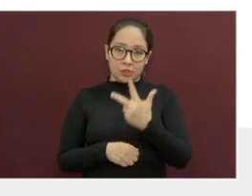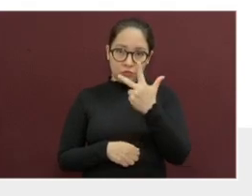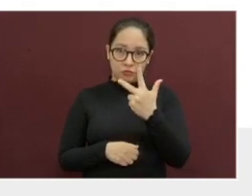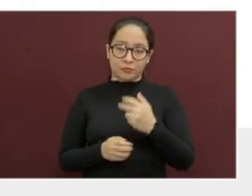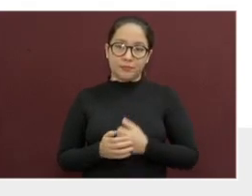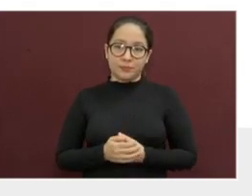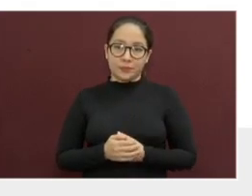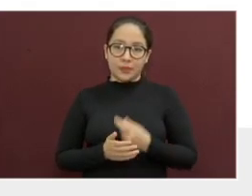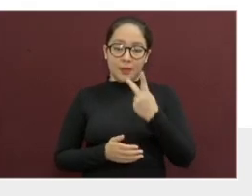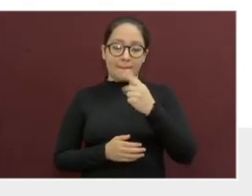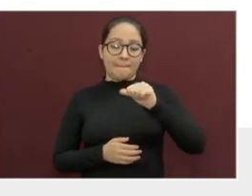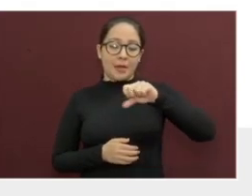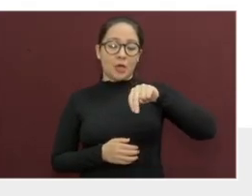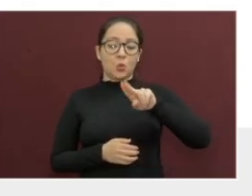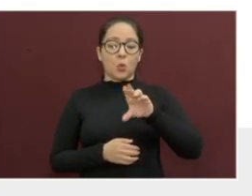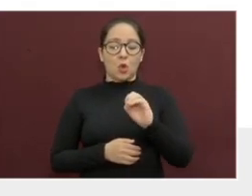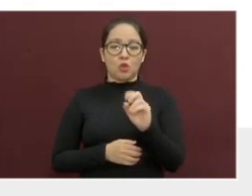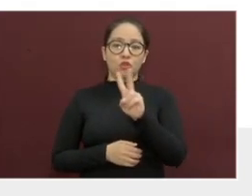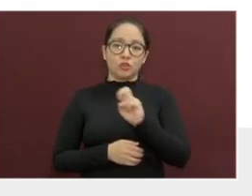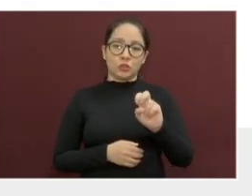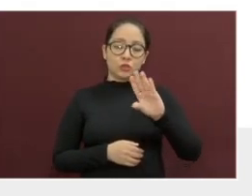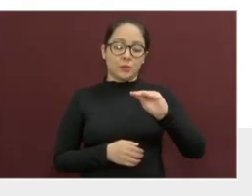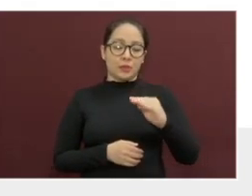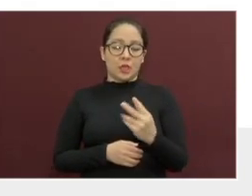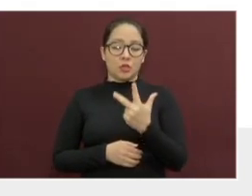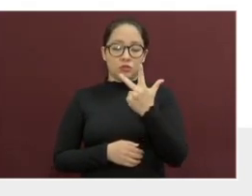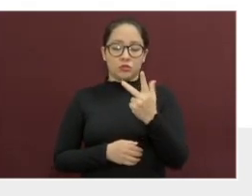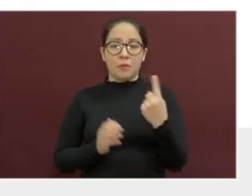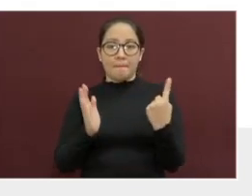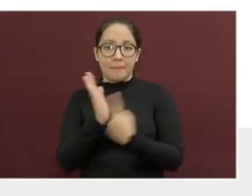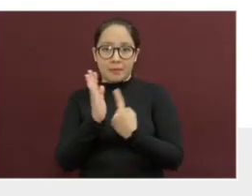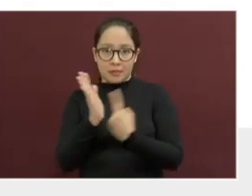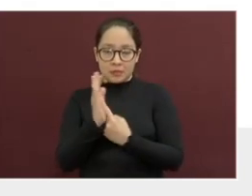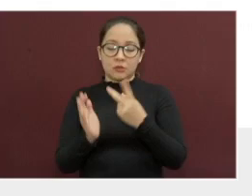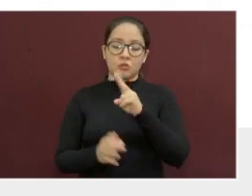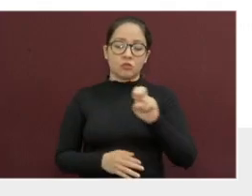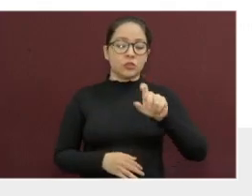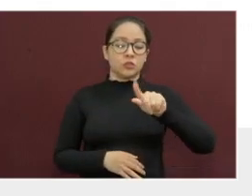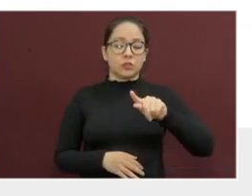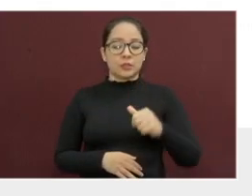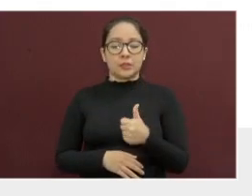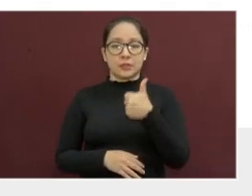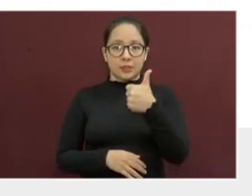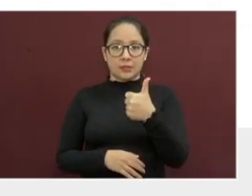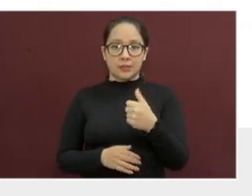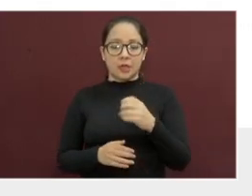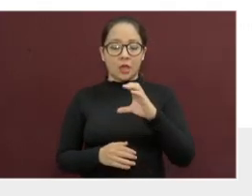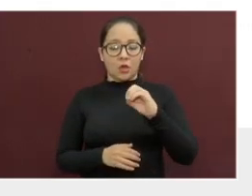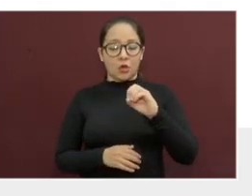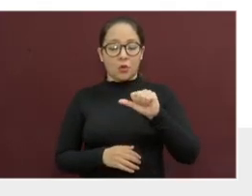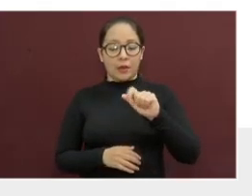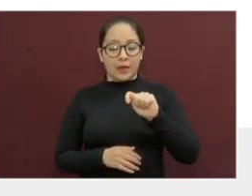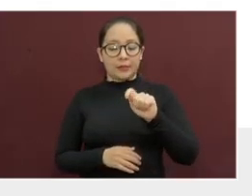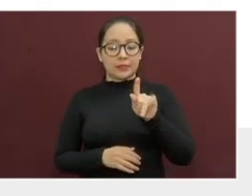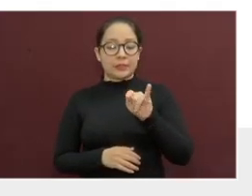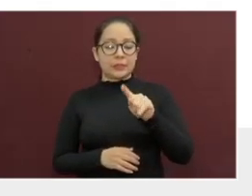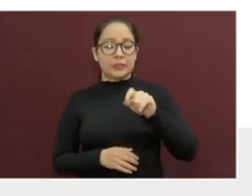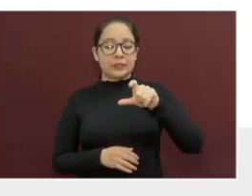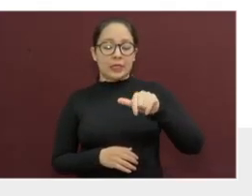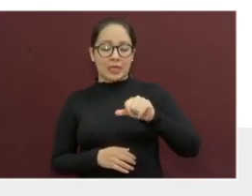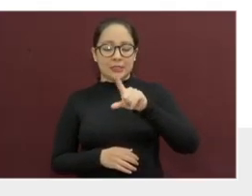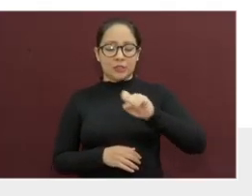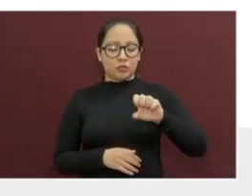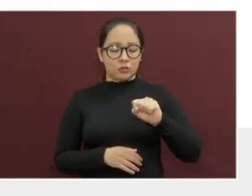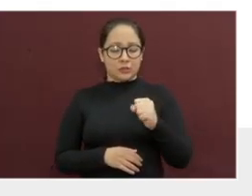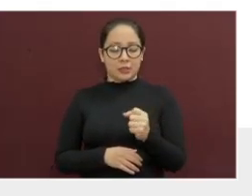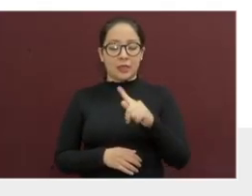pánuco con 298 papantla con 276 watts infla 160